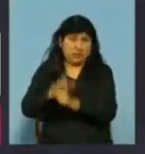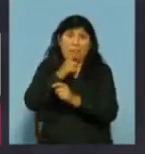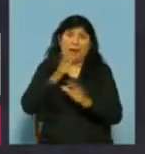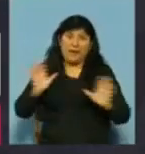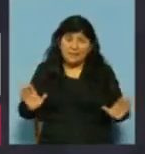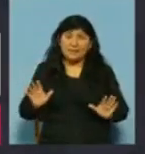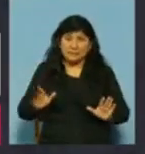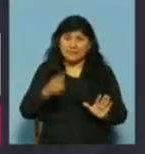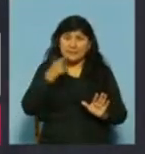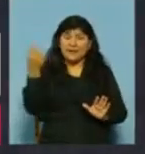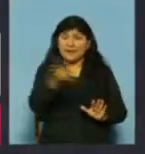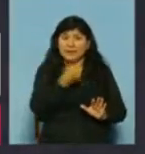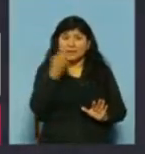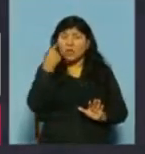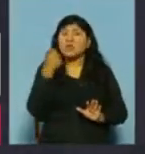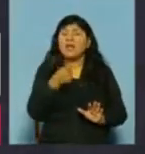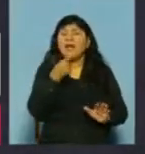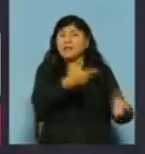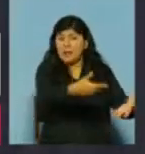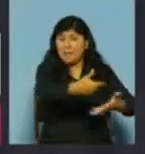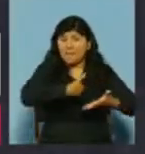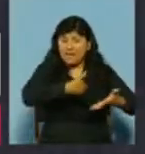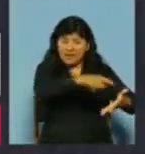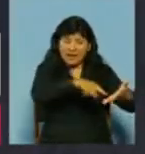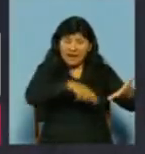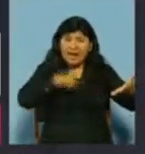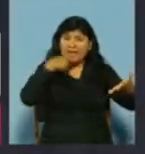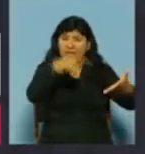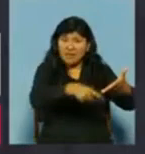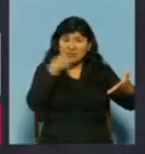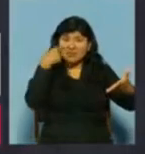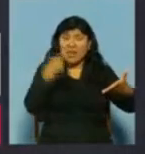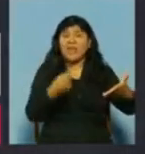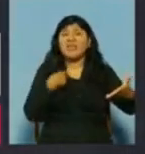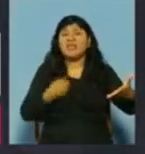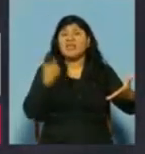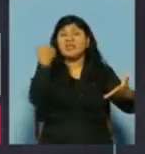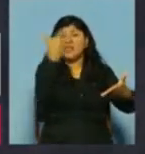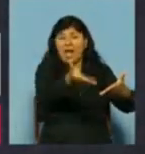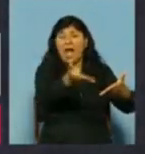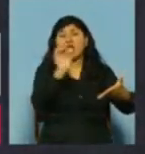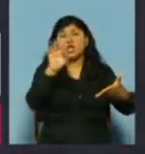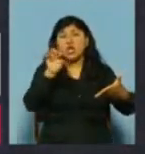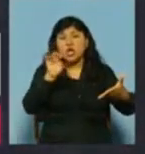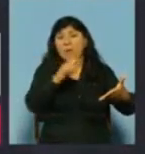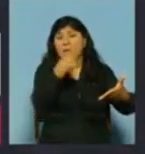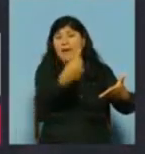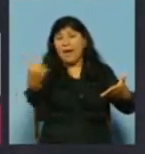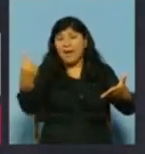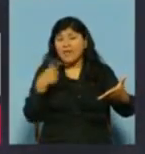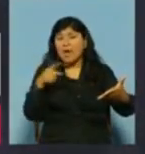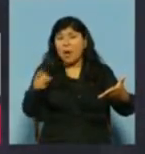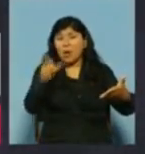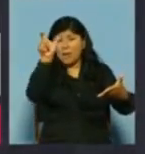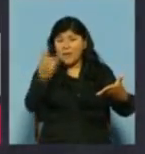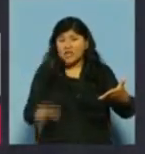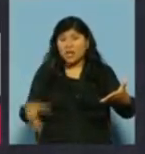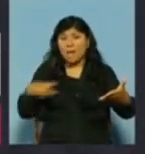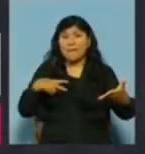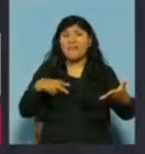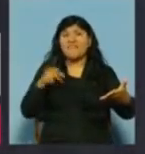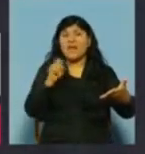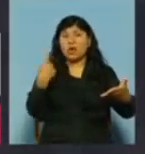realiza, la nómina completa del personal que realiza el programa Jujuy Investiga y los datos personales. Datos